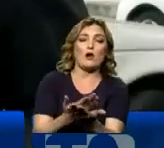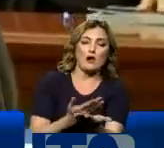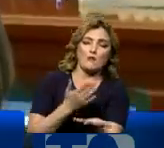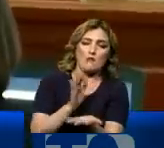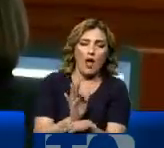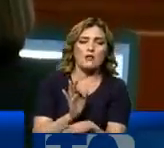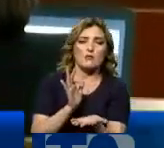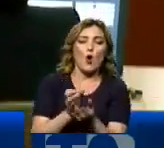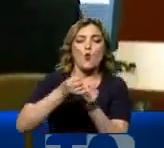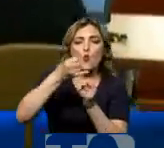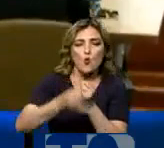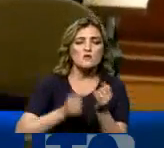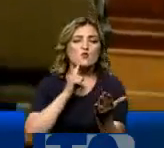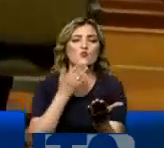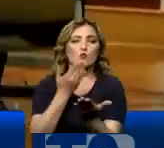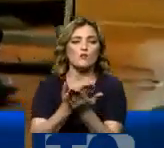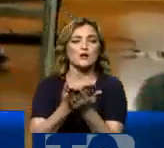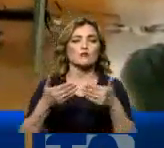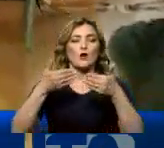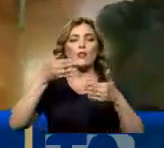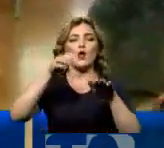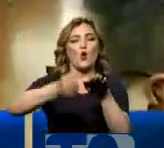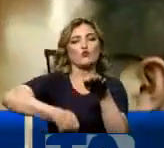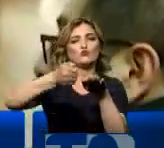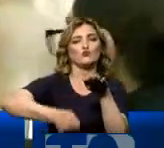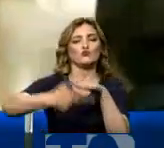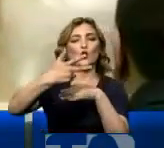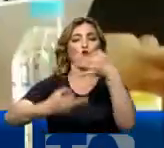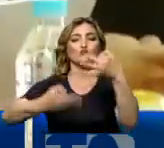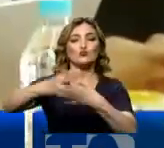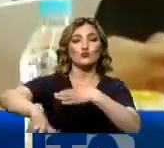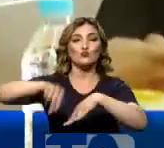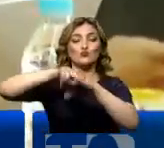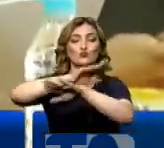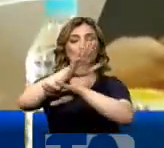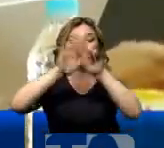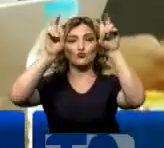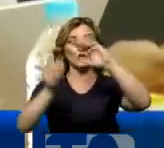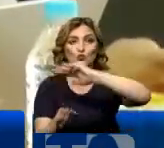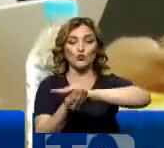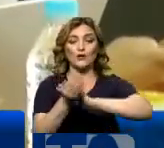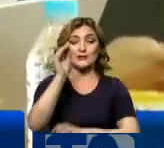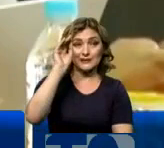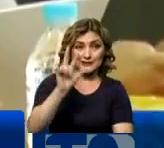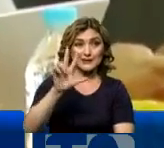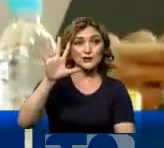de clausura acá frente al Tribunal Penal de la Corte Nacional de Justicia dentro del caso denominado